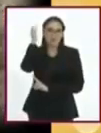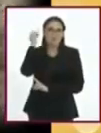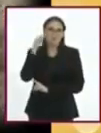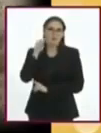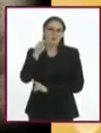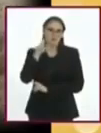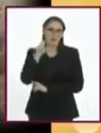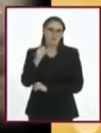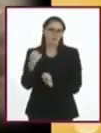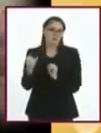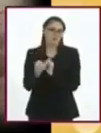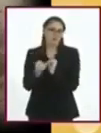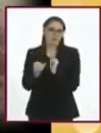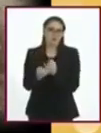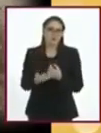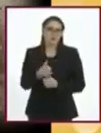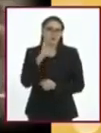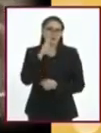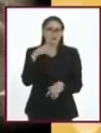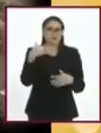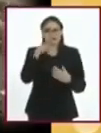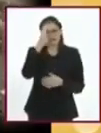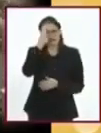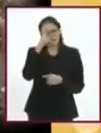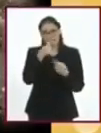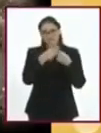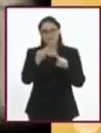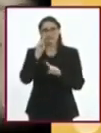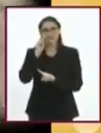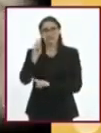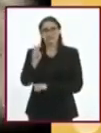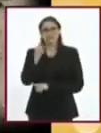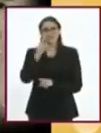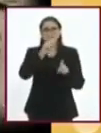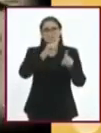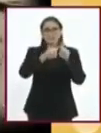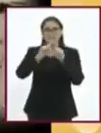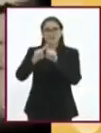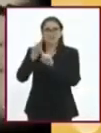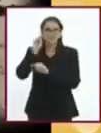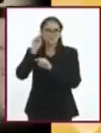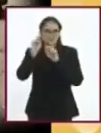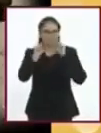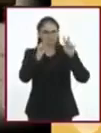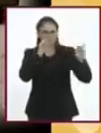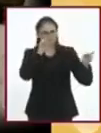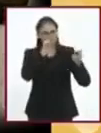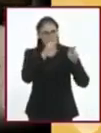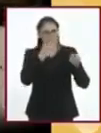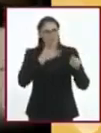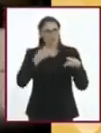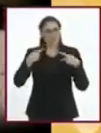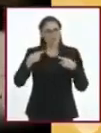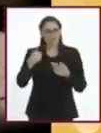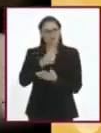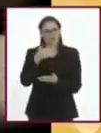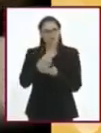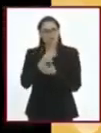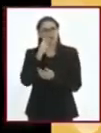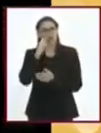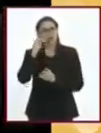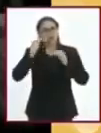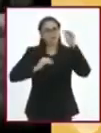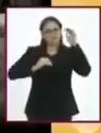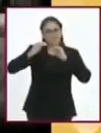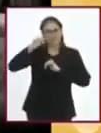también estas diferencias y esta imagen de alguna forma urbana, donde en una ciudad podemos ver ricos y pobres, también